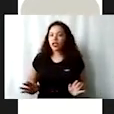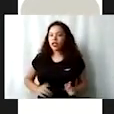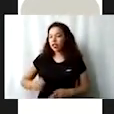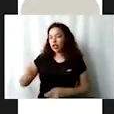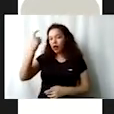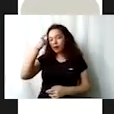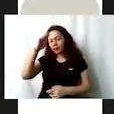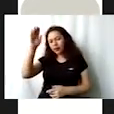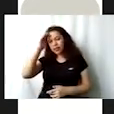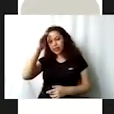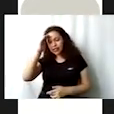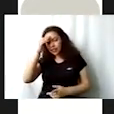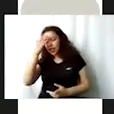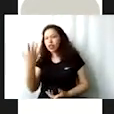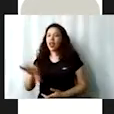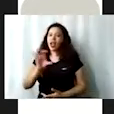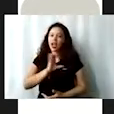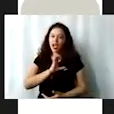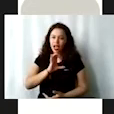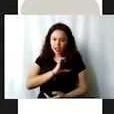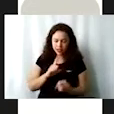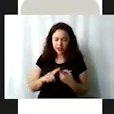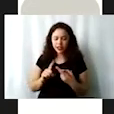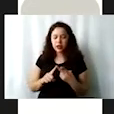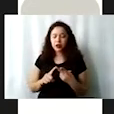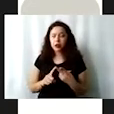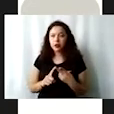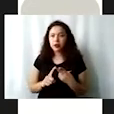cognitivos, componentes afectivos, componentes